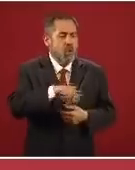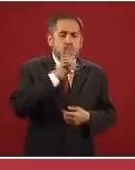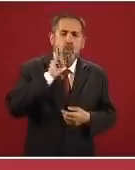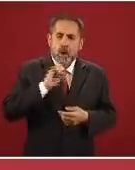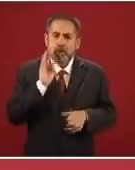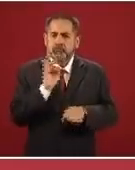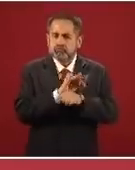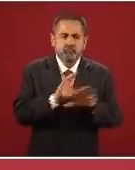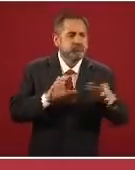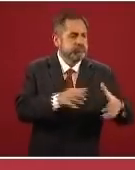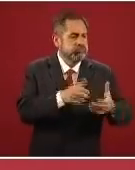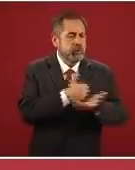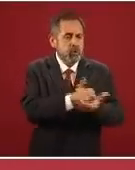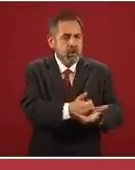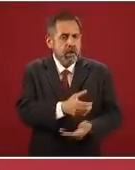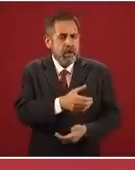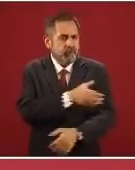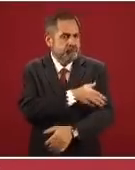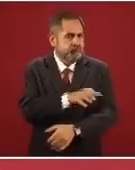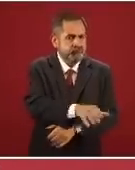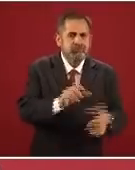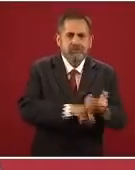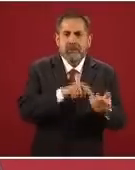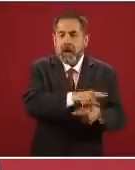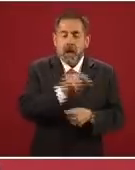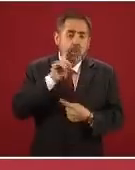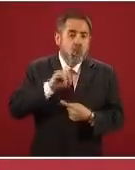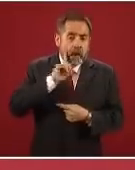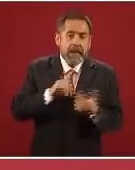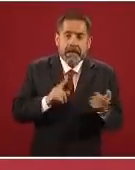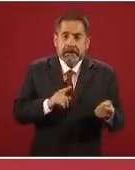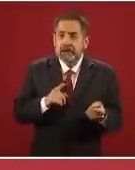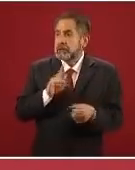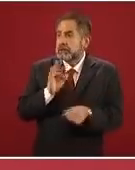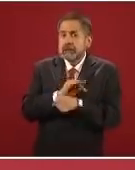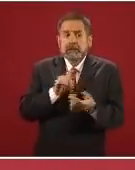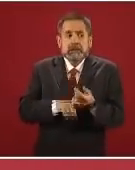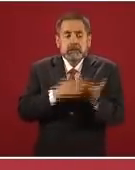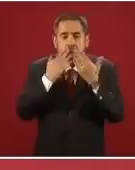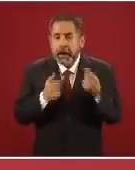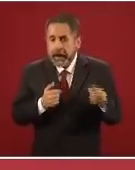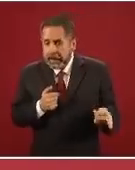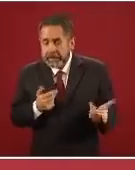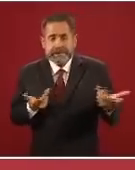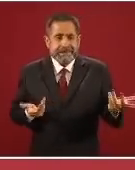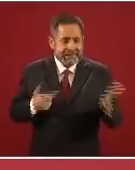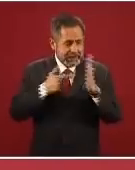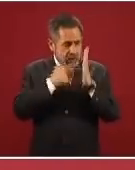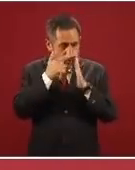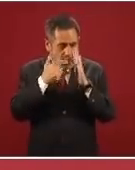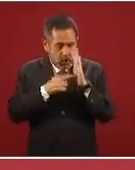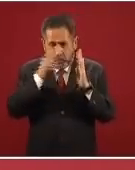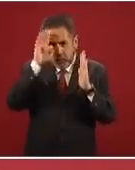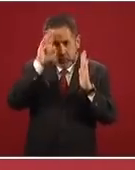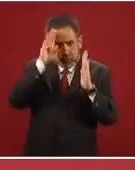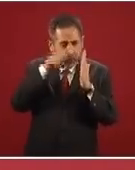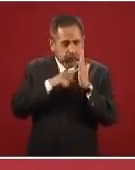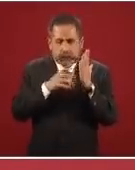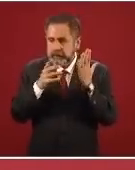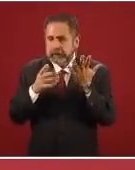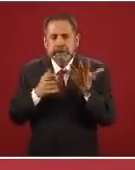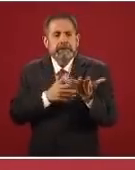mayor empoderamiento en la defensa de su vulnerabilidad. Ellos, sobre